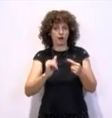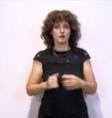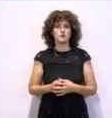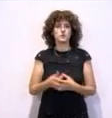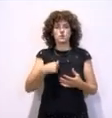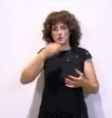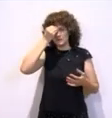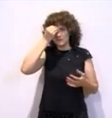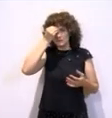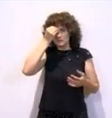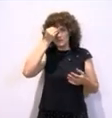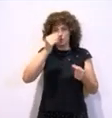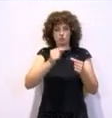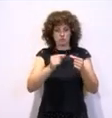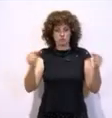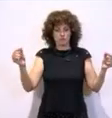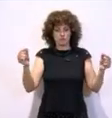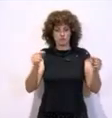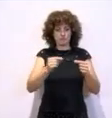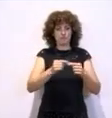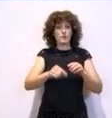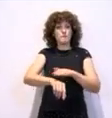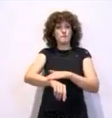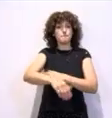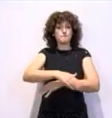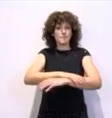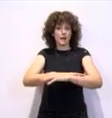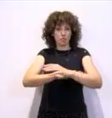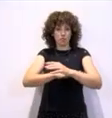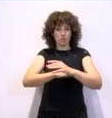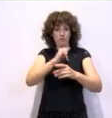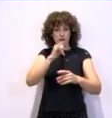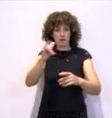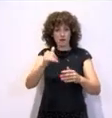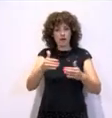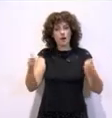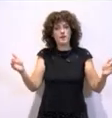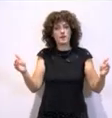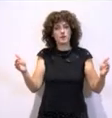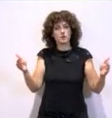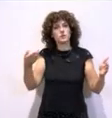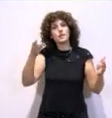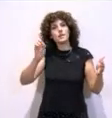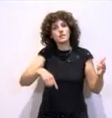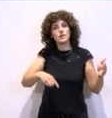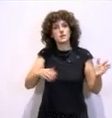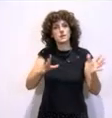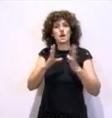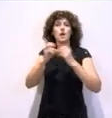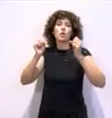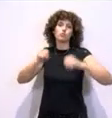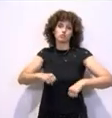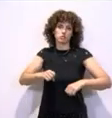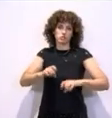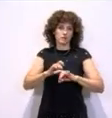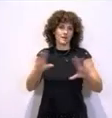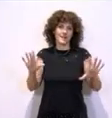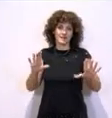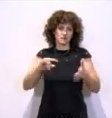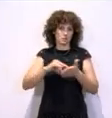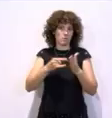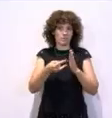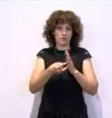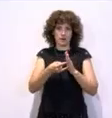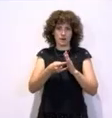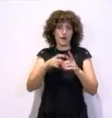sentido los brazos de La Rioja no solo están abiertos, sino que se fundamentan en el consenso, tal como dejó claro la aprobación del Plan Anual